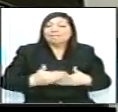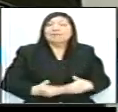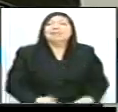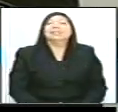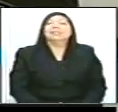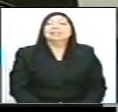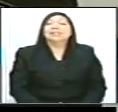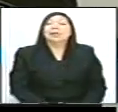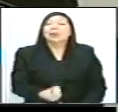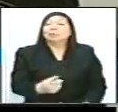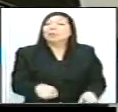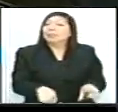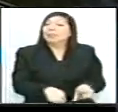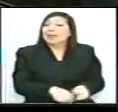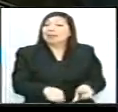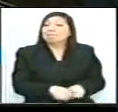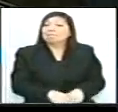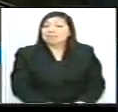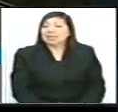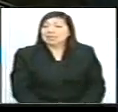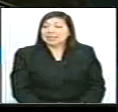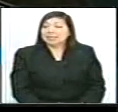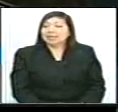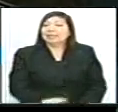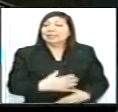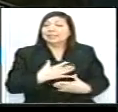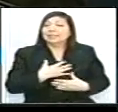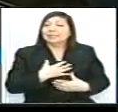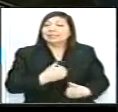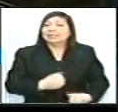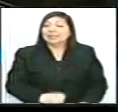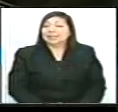así como lo es también en los aspectos de salud.